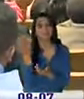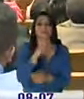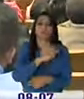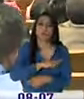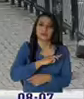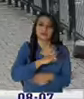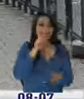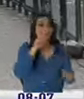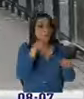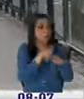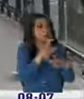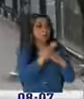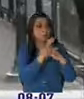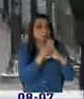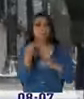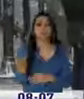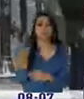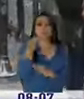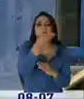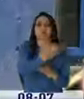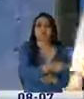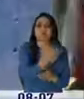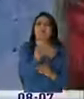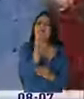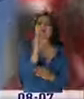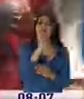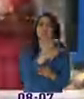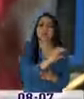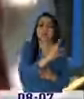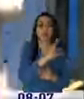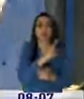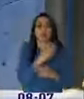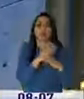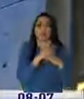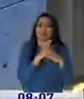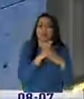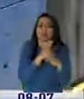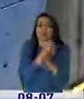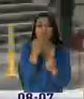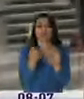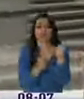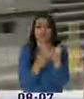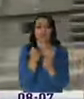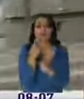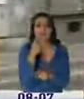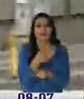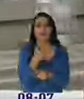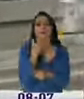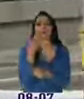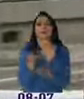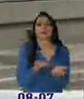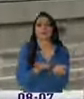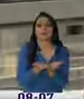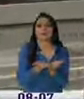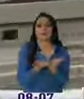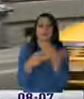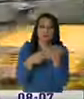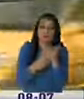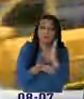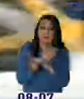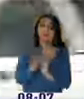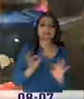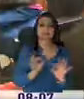Transporte Público entregar compensaciones económicas a los propietarios con el objetivo de mejorar el servicio y no subir las